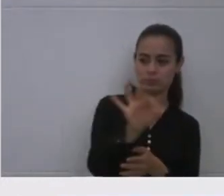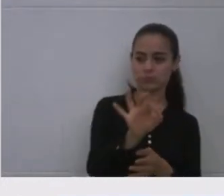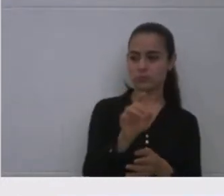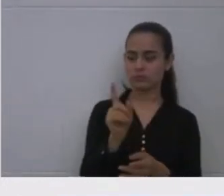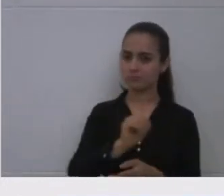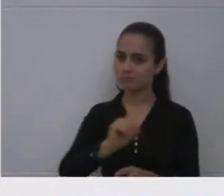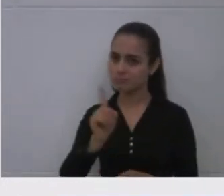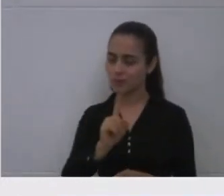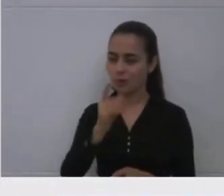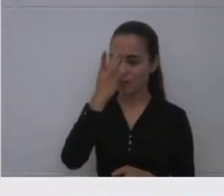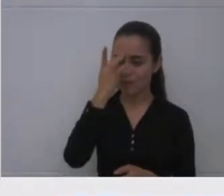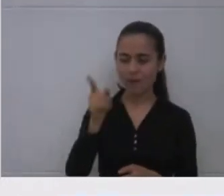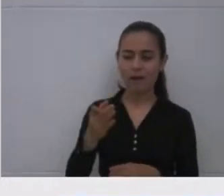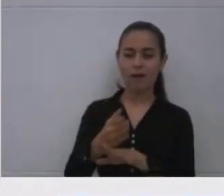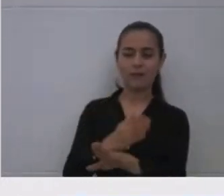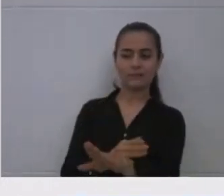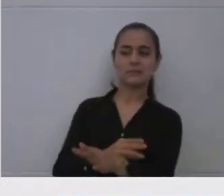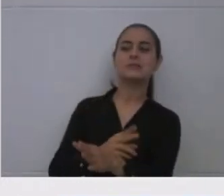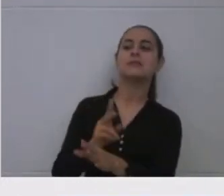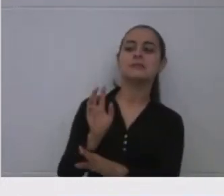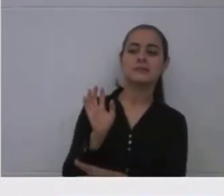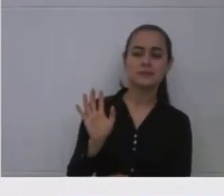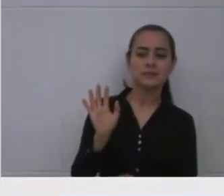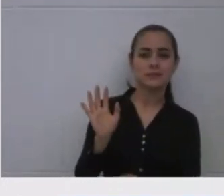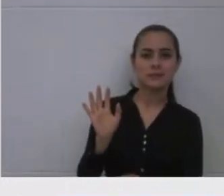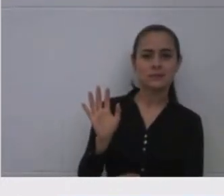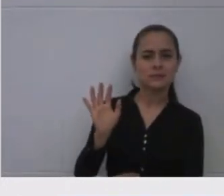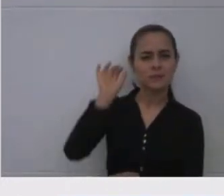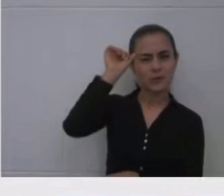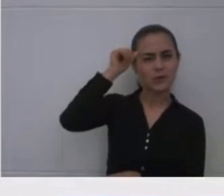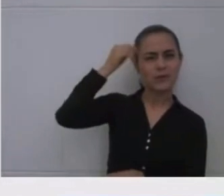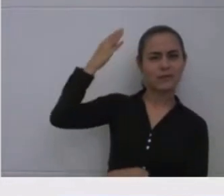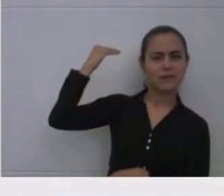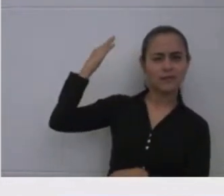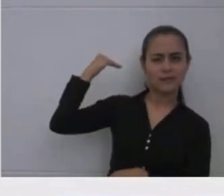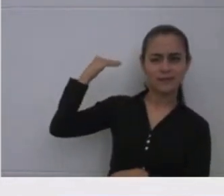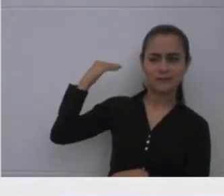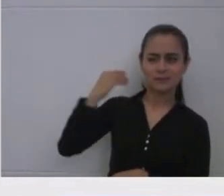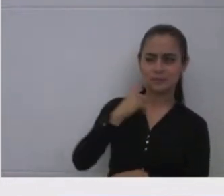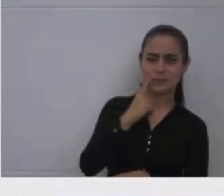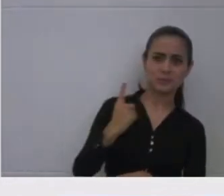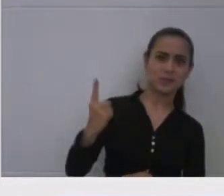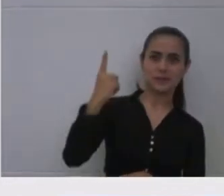No recuerdo que eso haya ocurrido antes. No recuerdo que eso haya ocurrido antes.